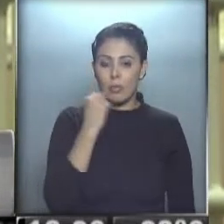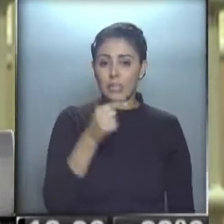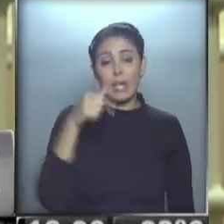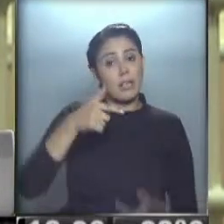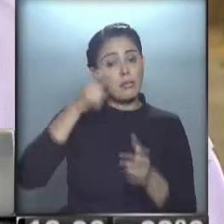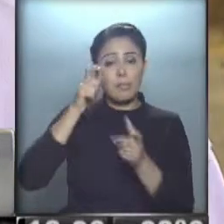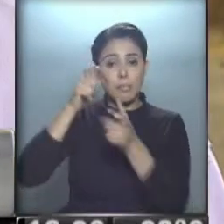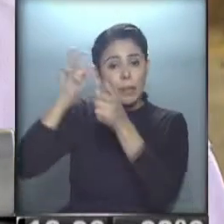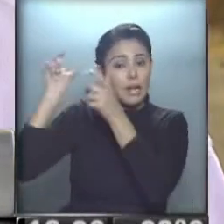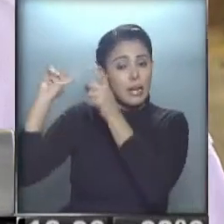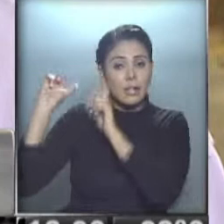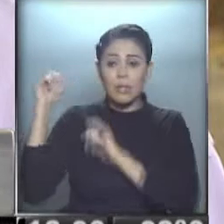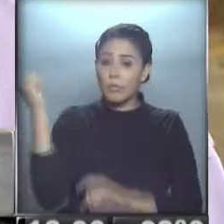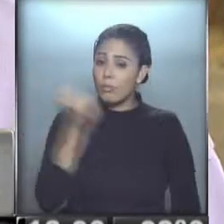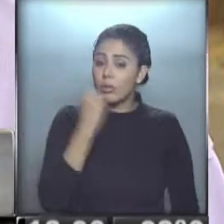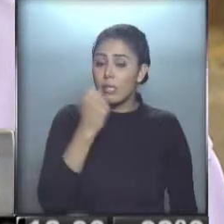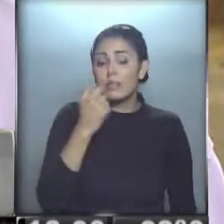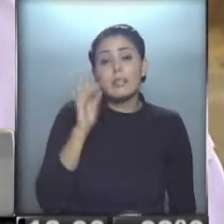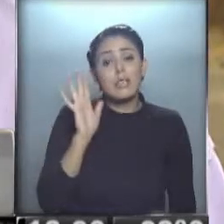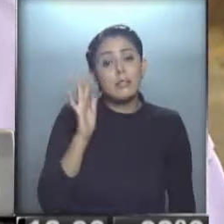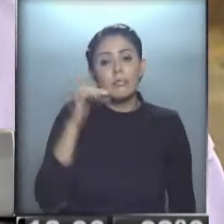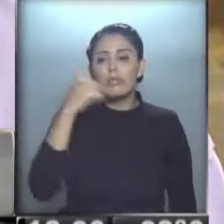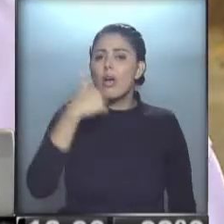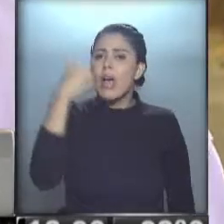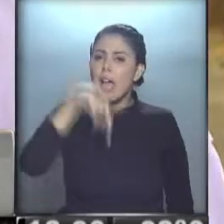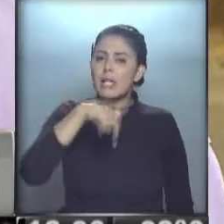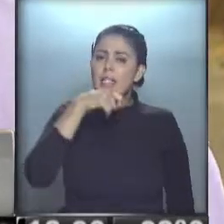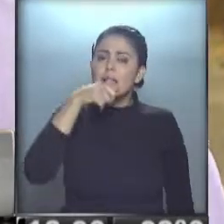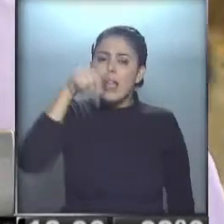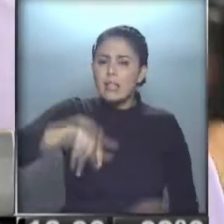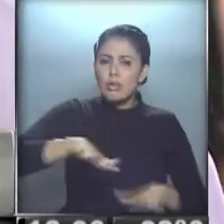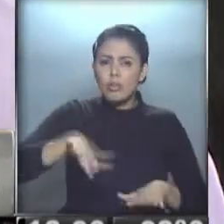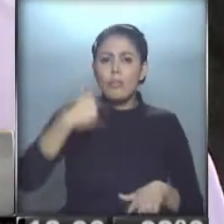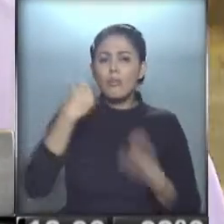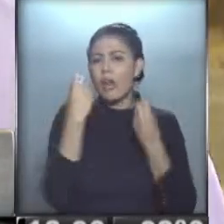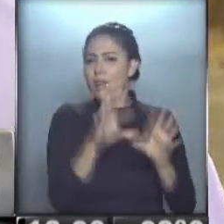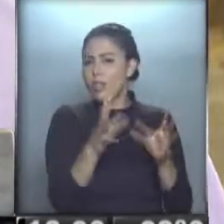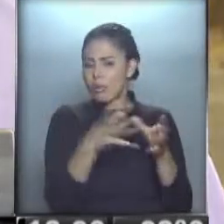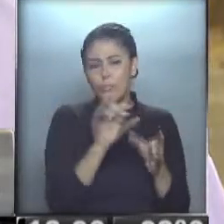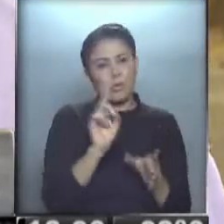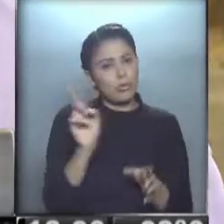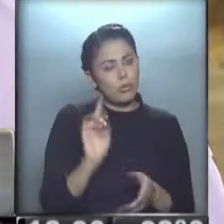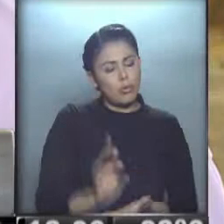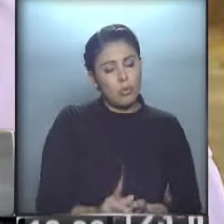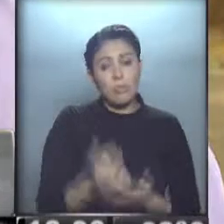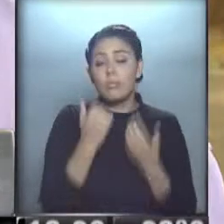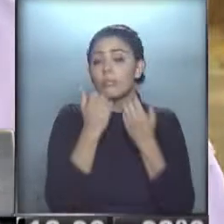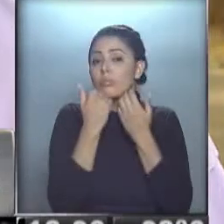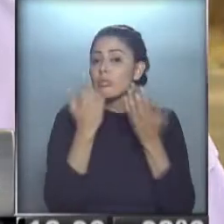llevará una evaluación yo no creo que está en el eje de greenpeace no sé en qué ámbito se